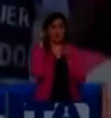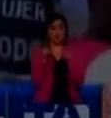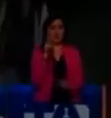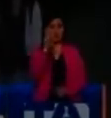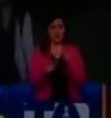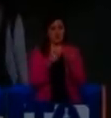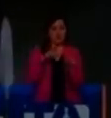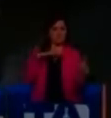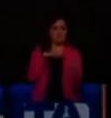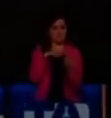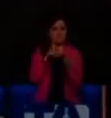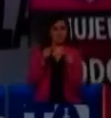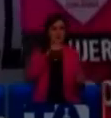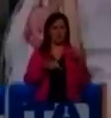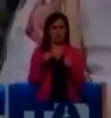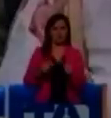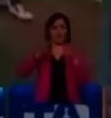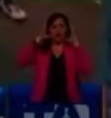de las personas atacadas con ácido.